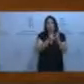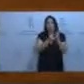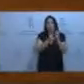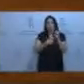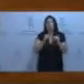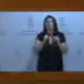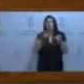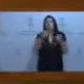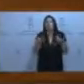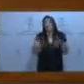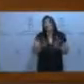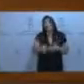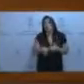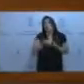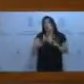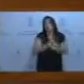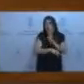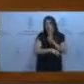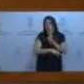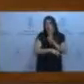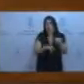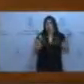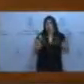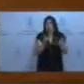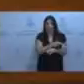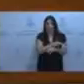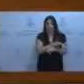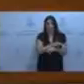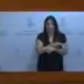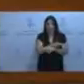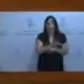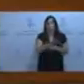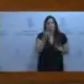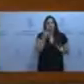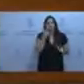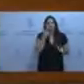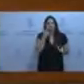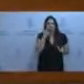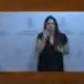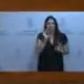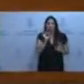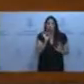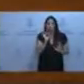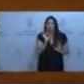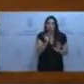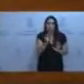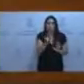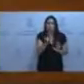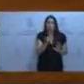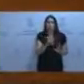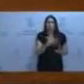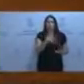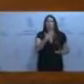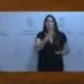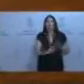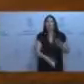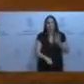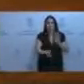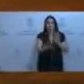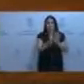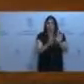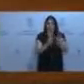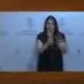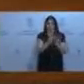la nulidad de las normas reglamentarias que se aprueben. O sea que, ojo, o incluso que se declaren inconstitucionales